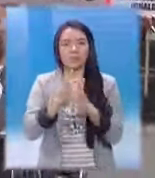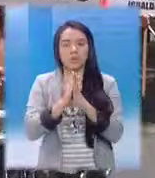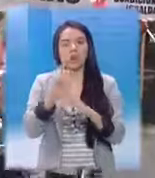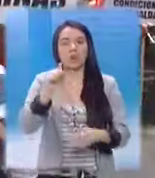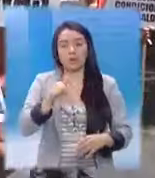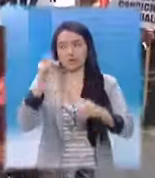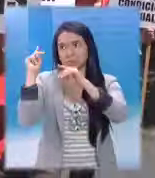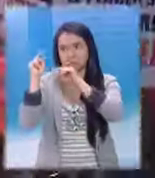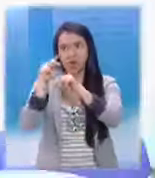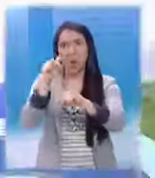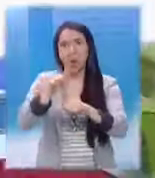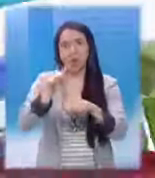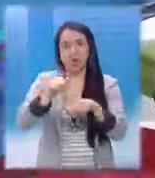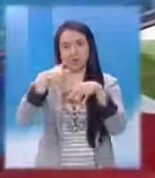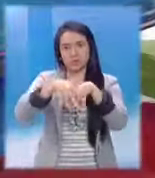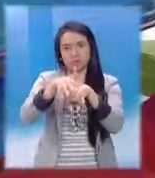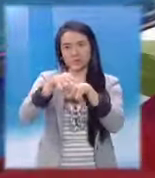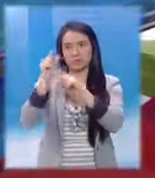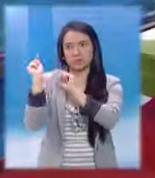1.